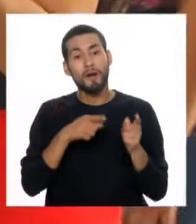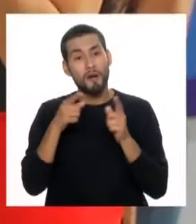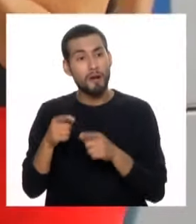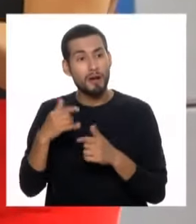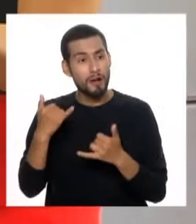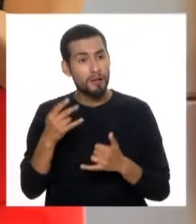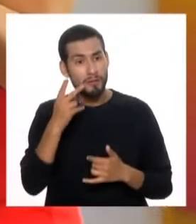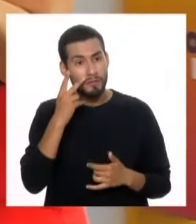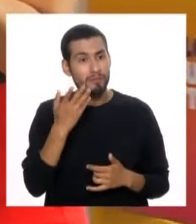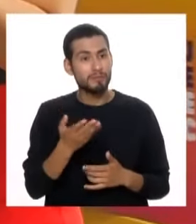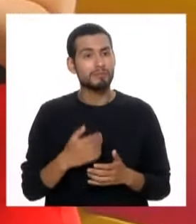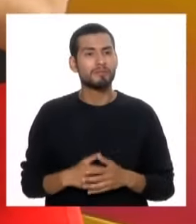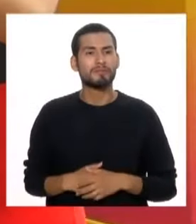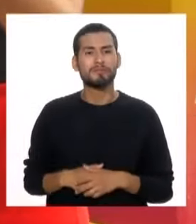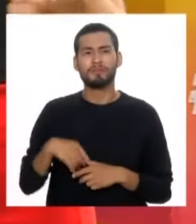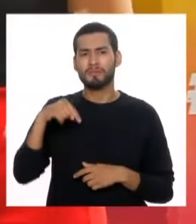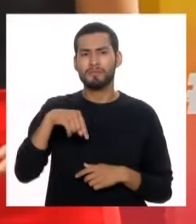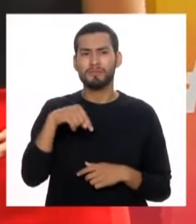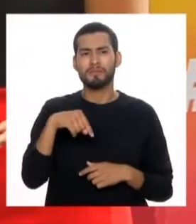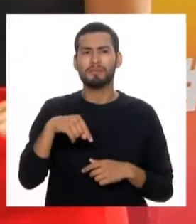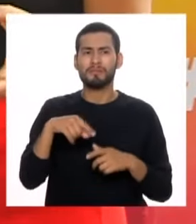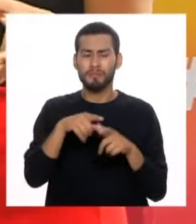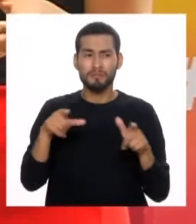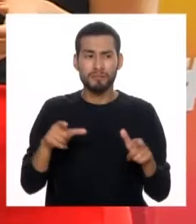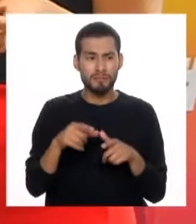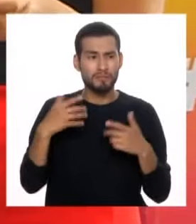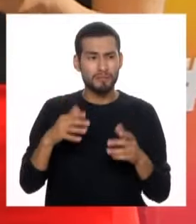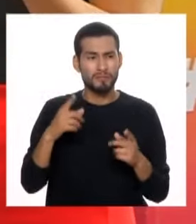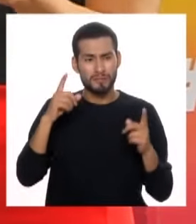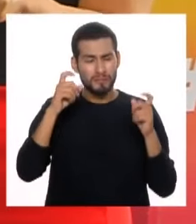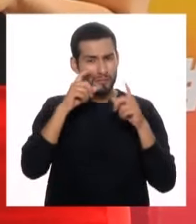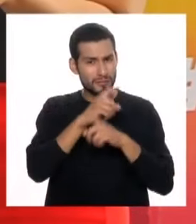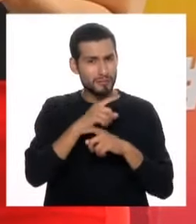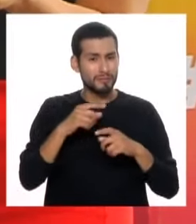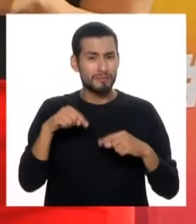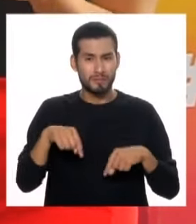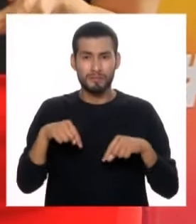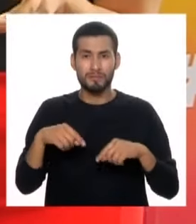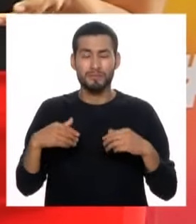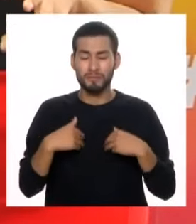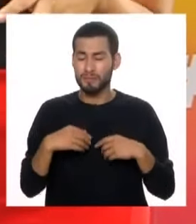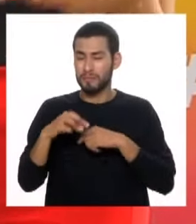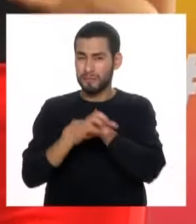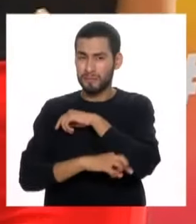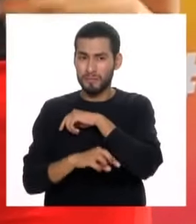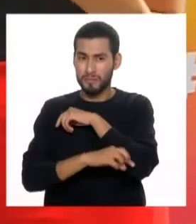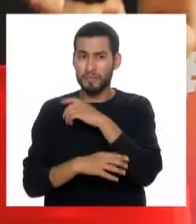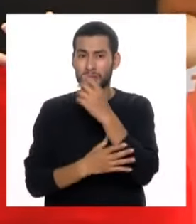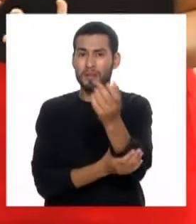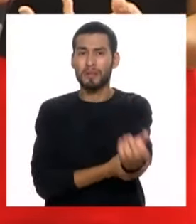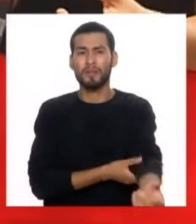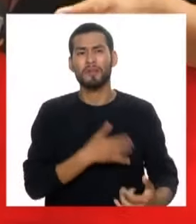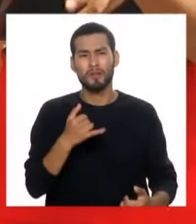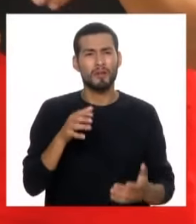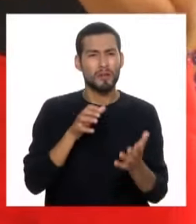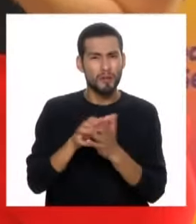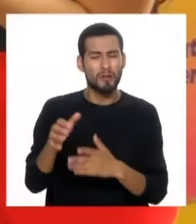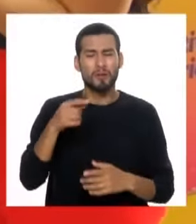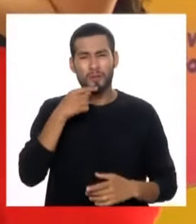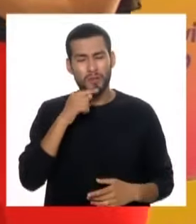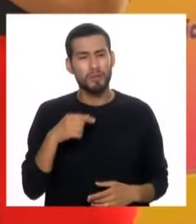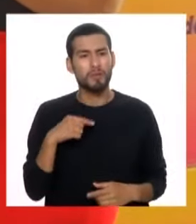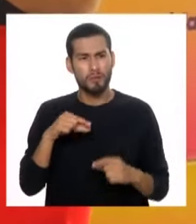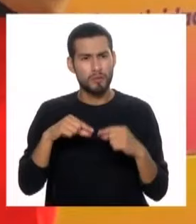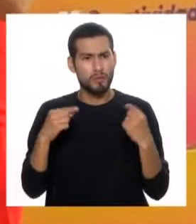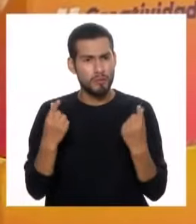porque ahora en esta coyuntura tan complicada que tenemos en nuestro país, sobre todo casos de violencia a la mujer, un